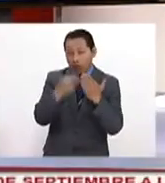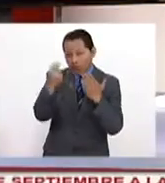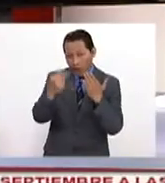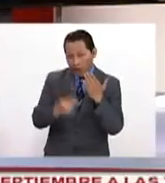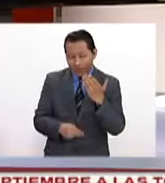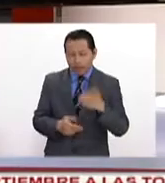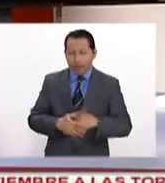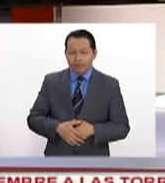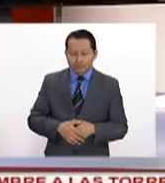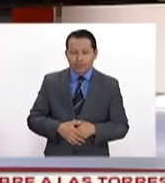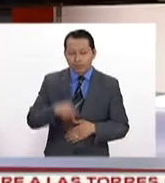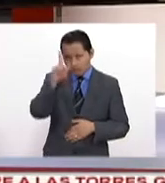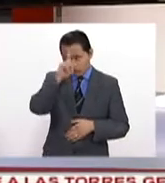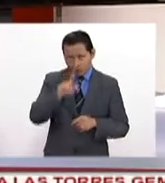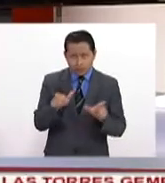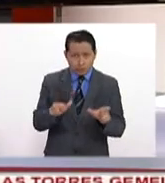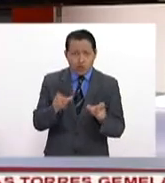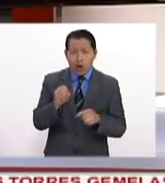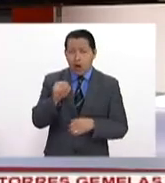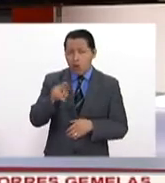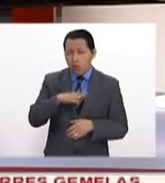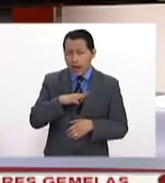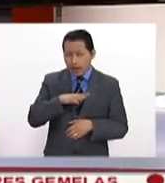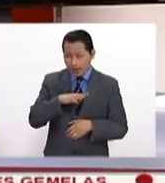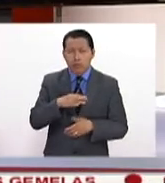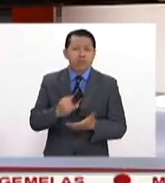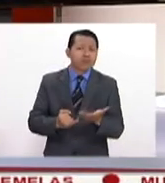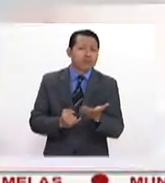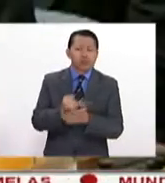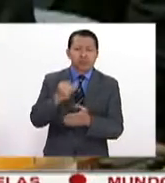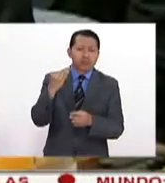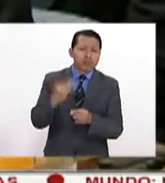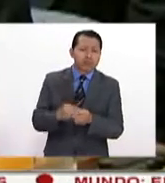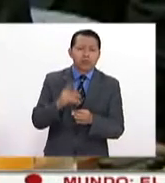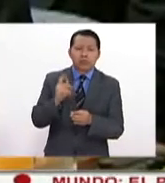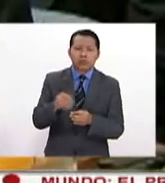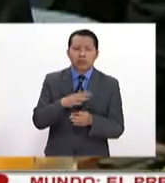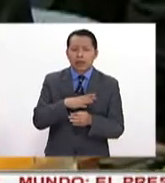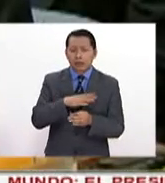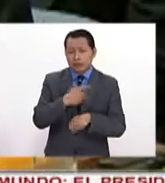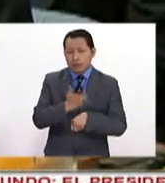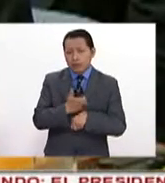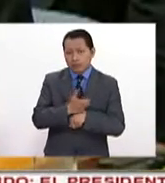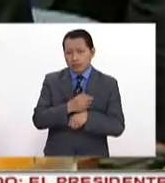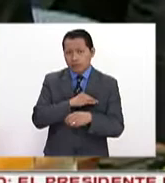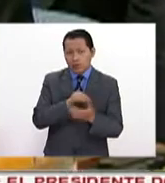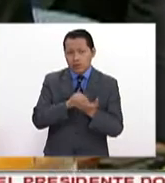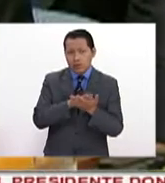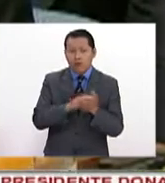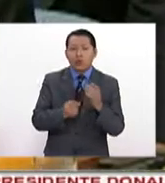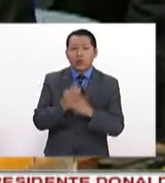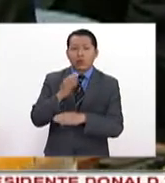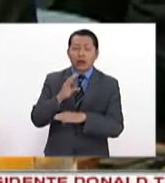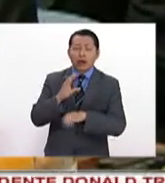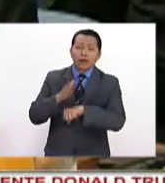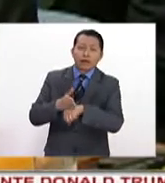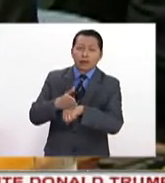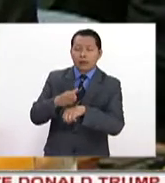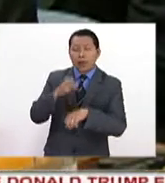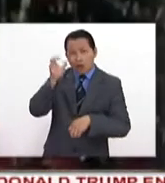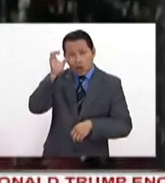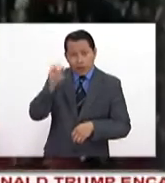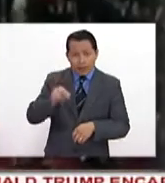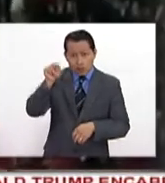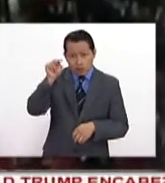El Consejo de Seguridad de la ONU adoptó por unanimidad una resolución elaborada por Estados Unidos para imponer nuevas sanciones a Corea del